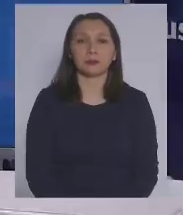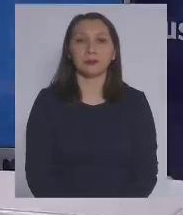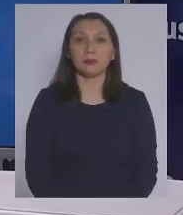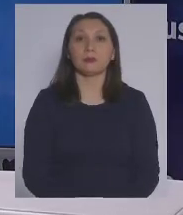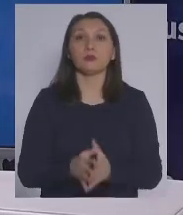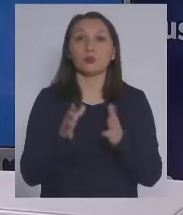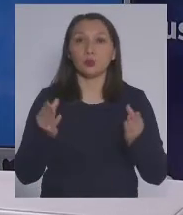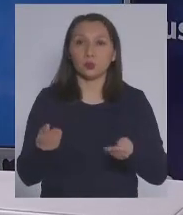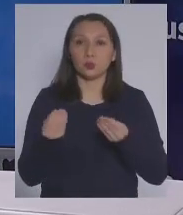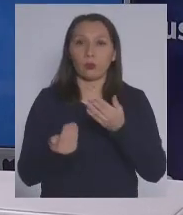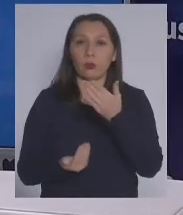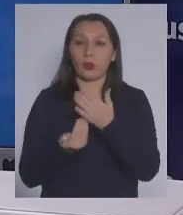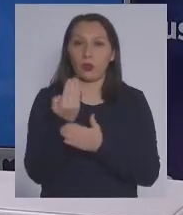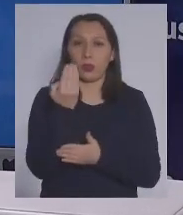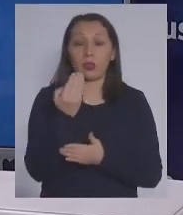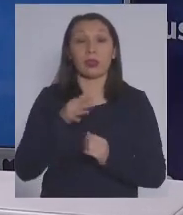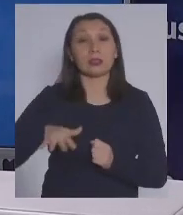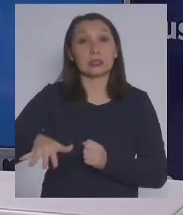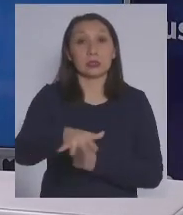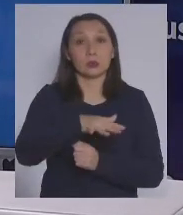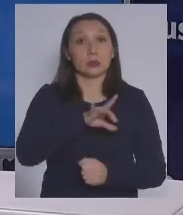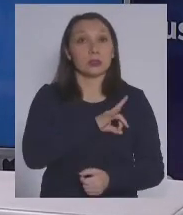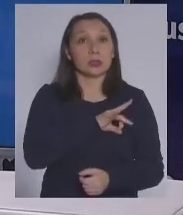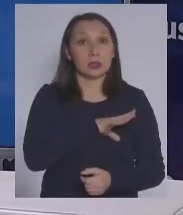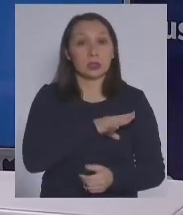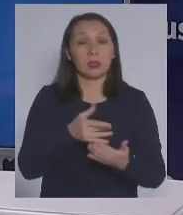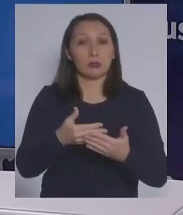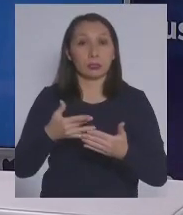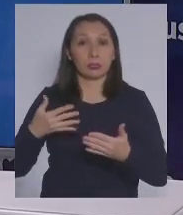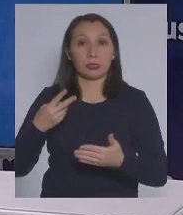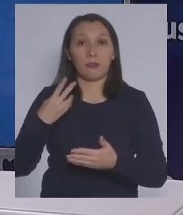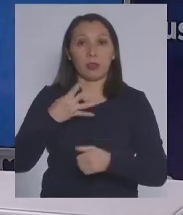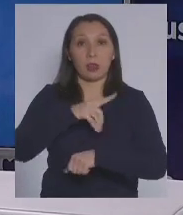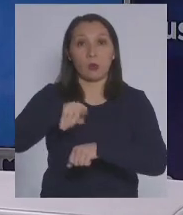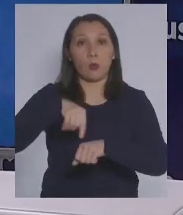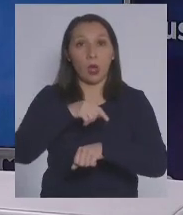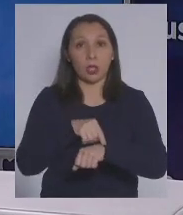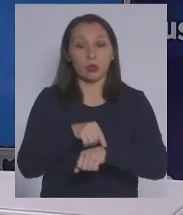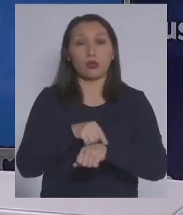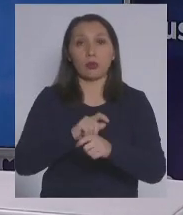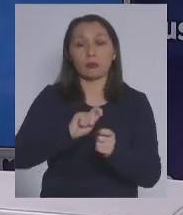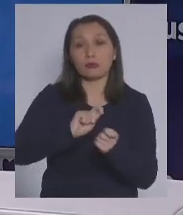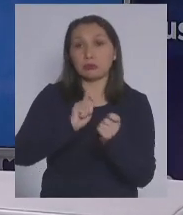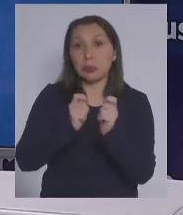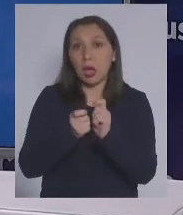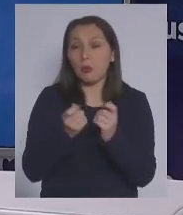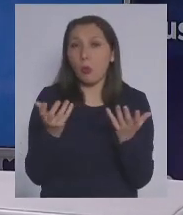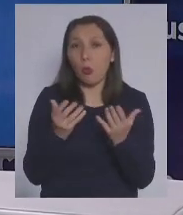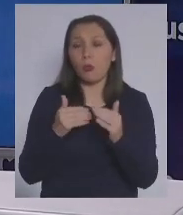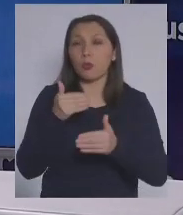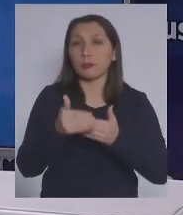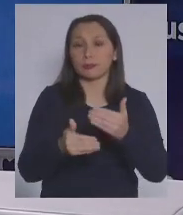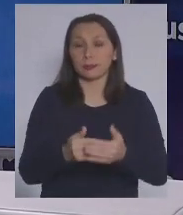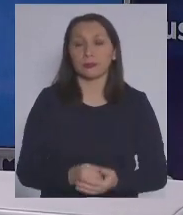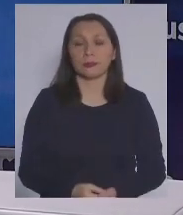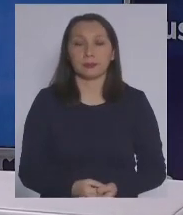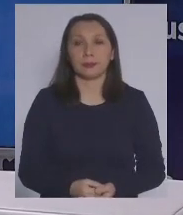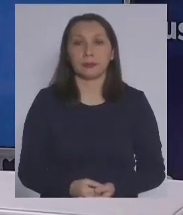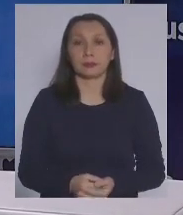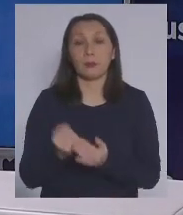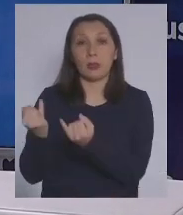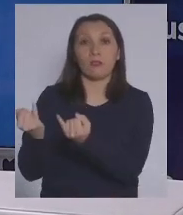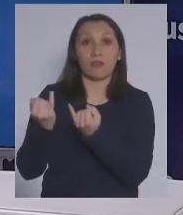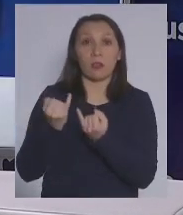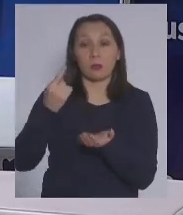muy buenos días la situación en nuestro país durante las últimas 24 horas ha evolucionado de la siguiente forma se